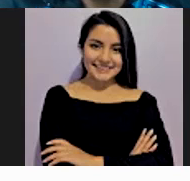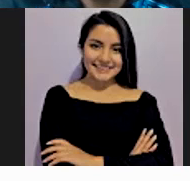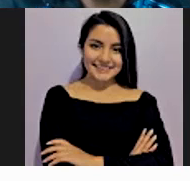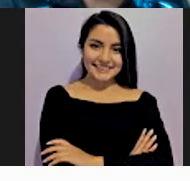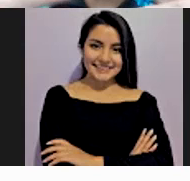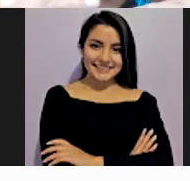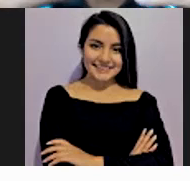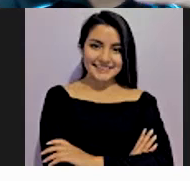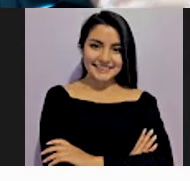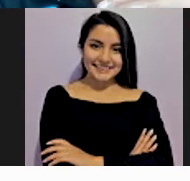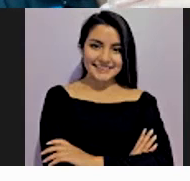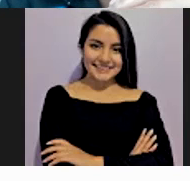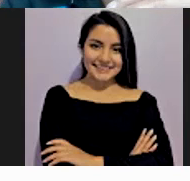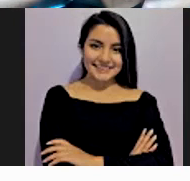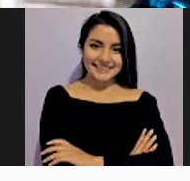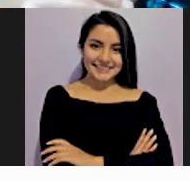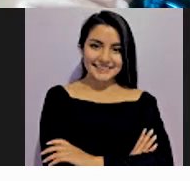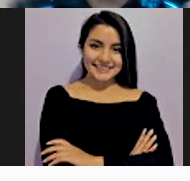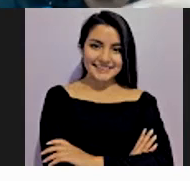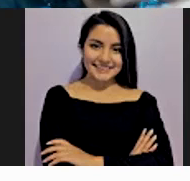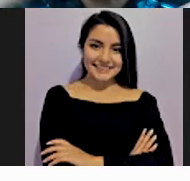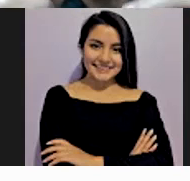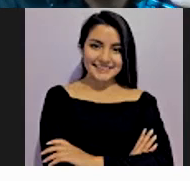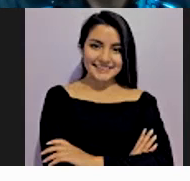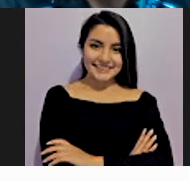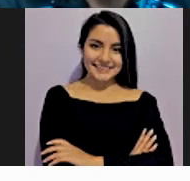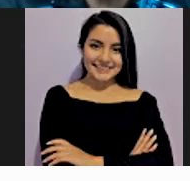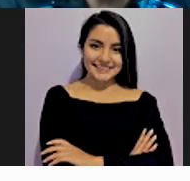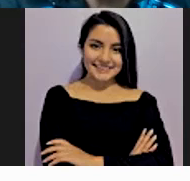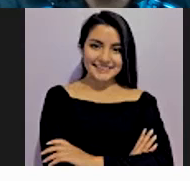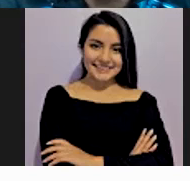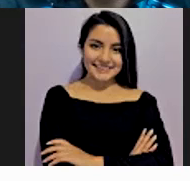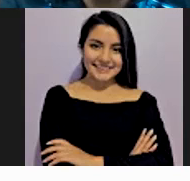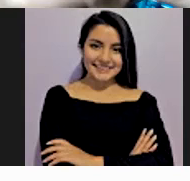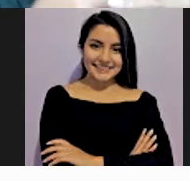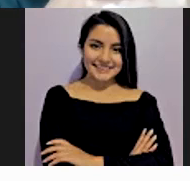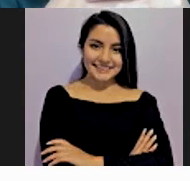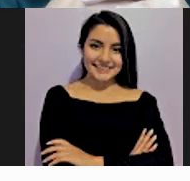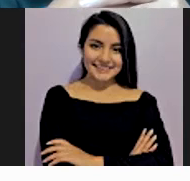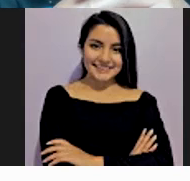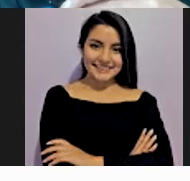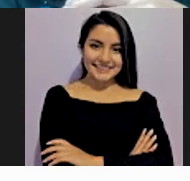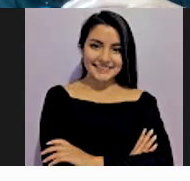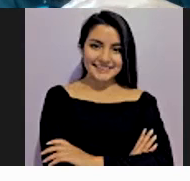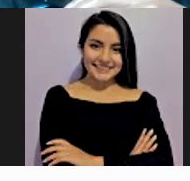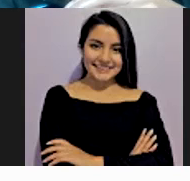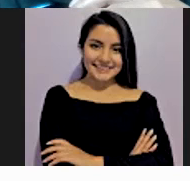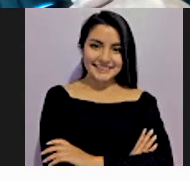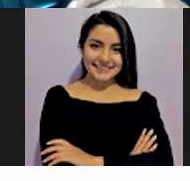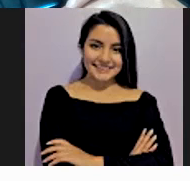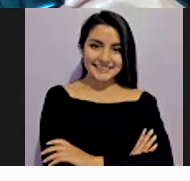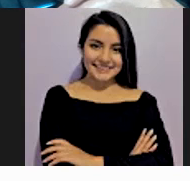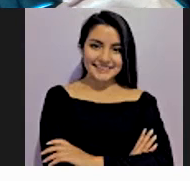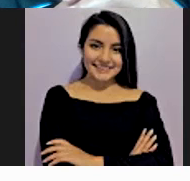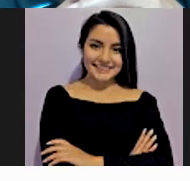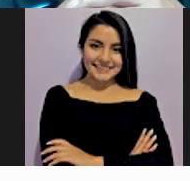más, ¿no? Y preguntando que si se aprendieron o no aprendieron, y uno por uno, pero a veces también falla. Entonces, en eso está